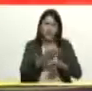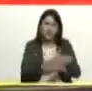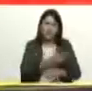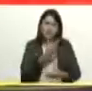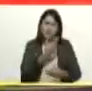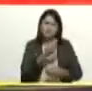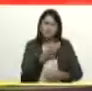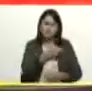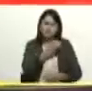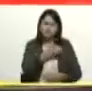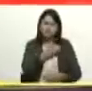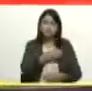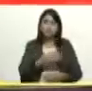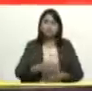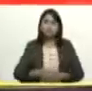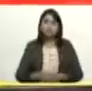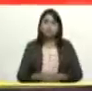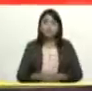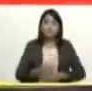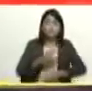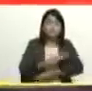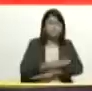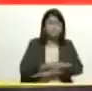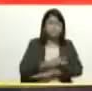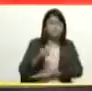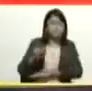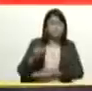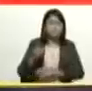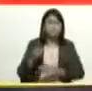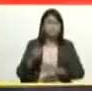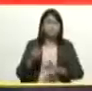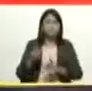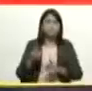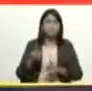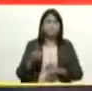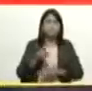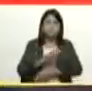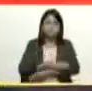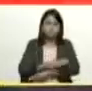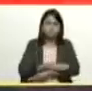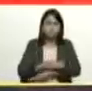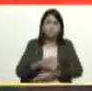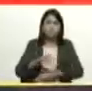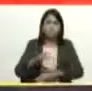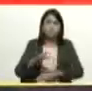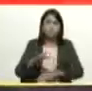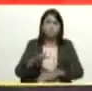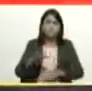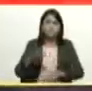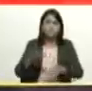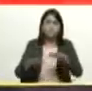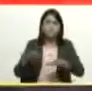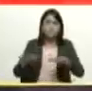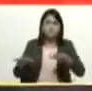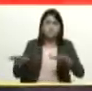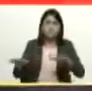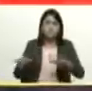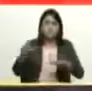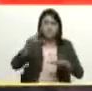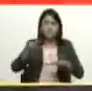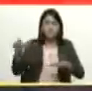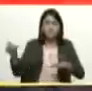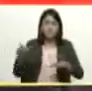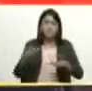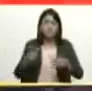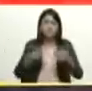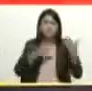del comportamiento, la forma de dirigirse de nuestros compañeros con responsabilidades